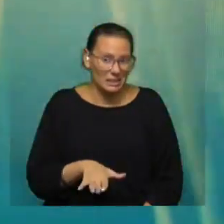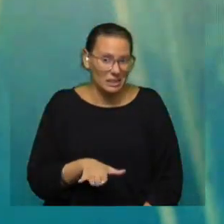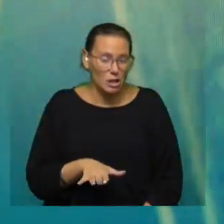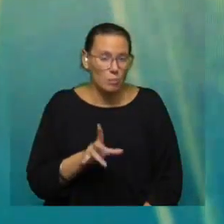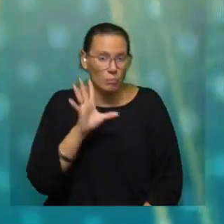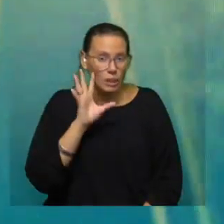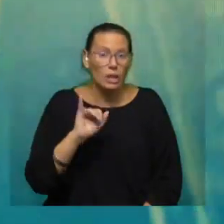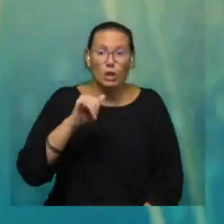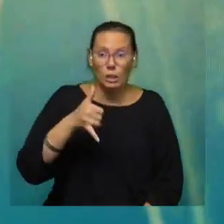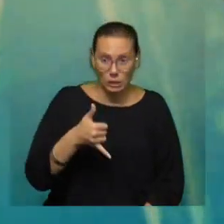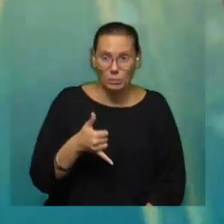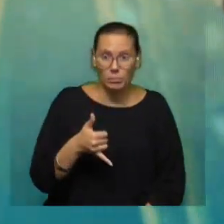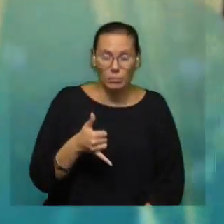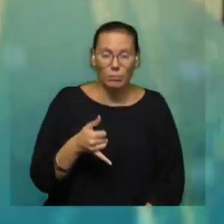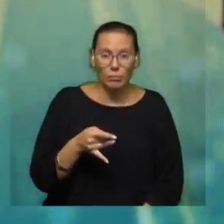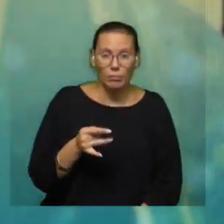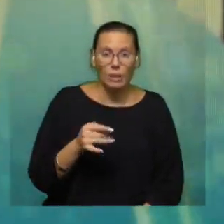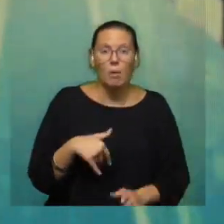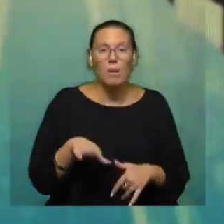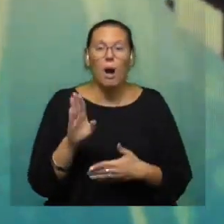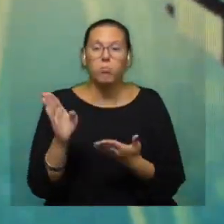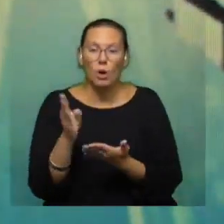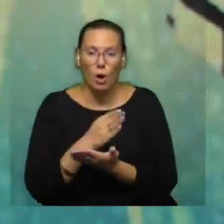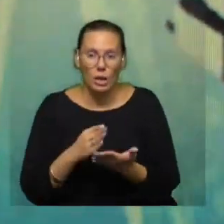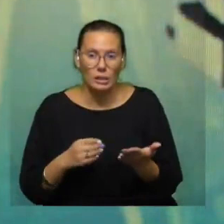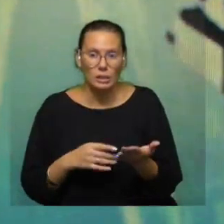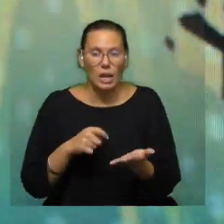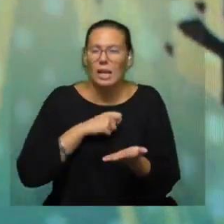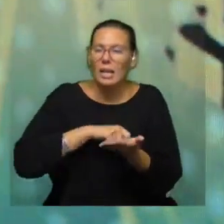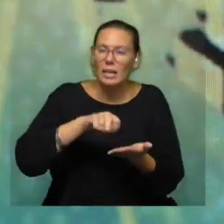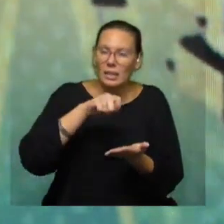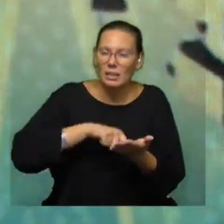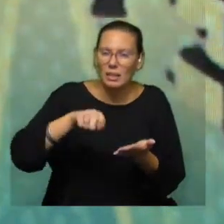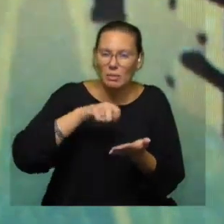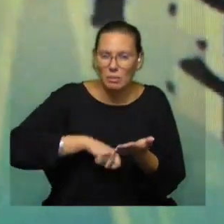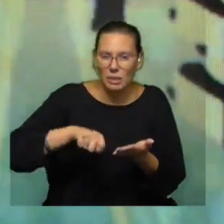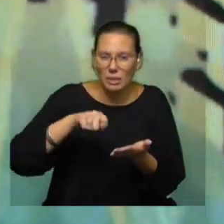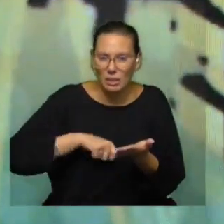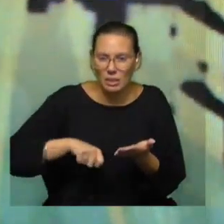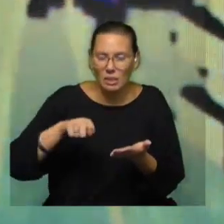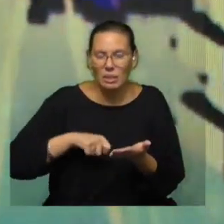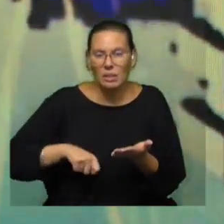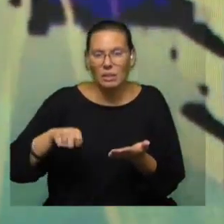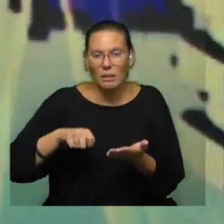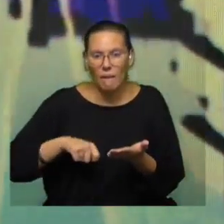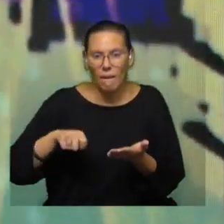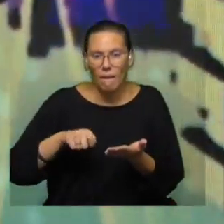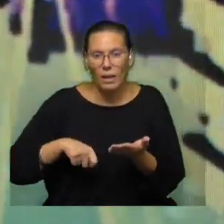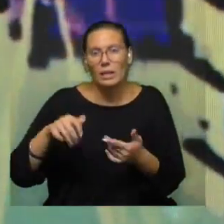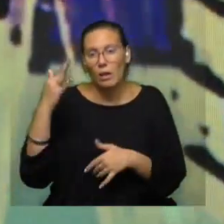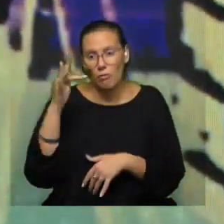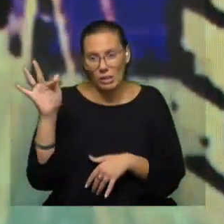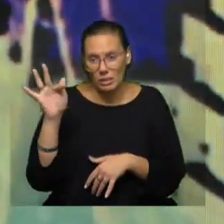Yo creo que sí, sobre todo en la poesía, a la hora de escribir, y sobre todo al escribir en